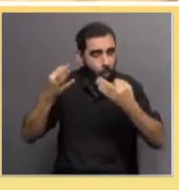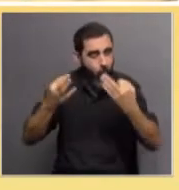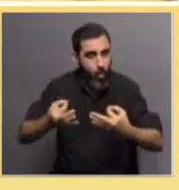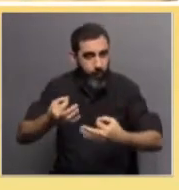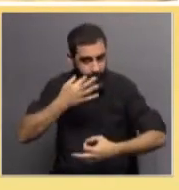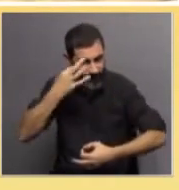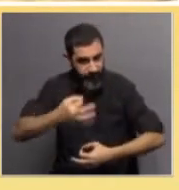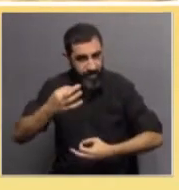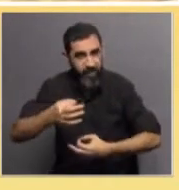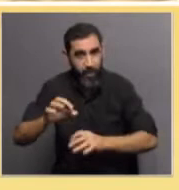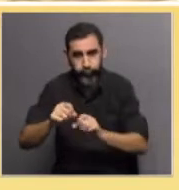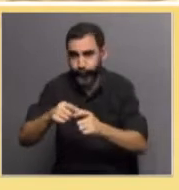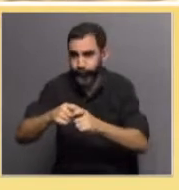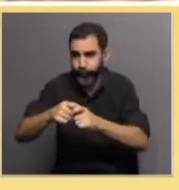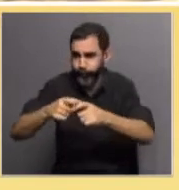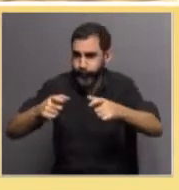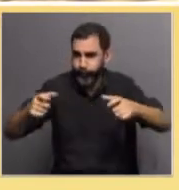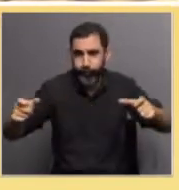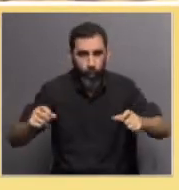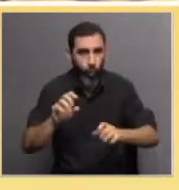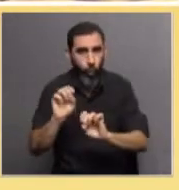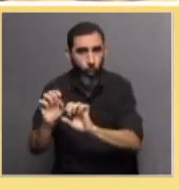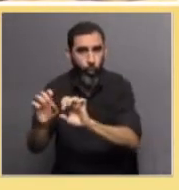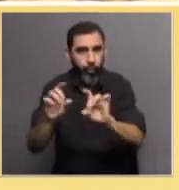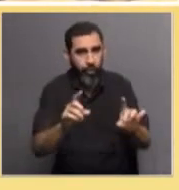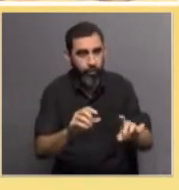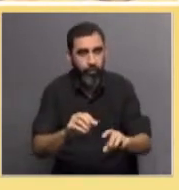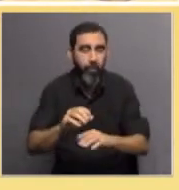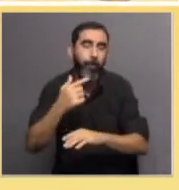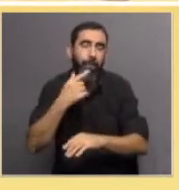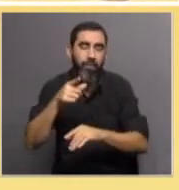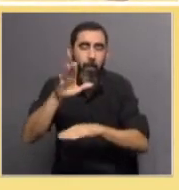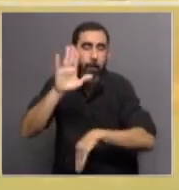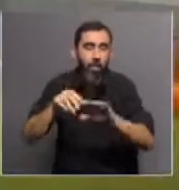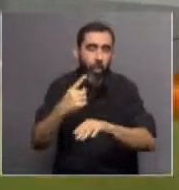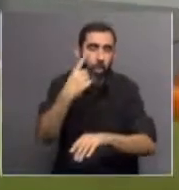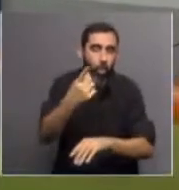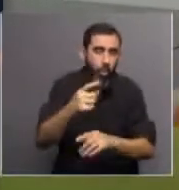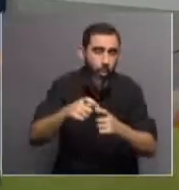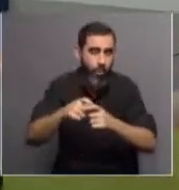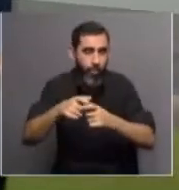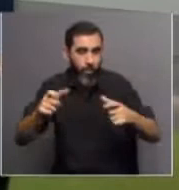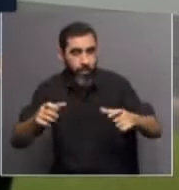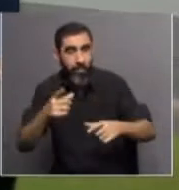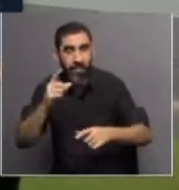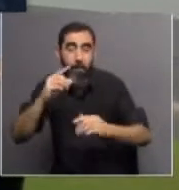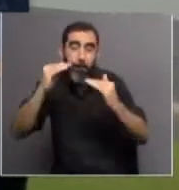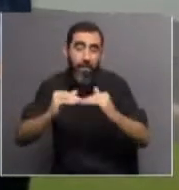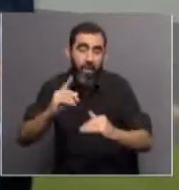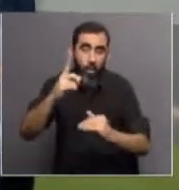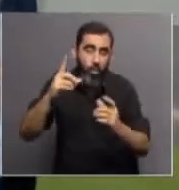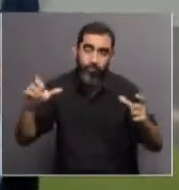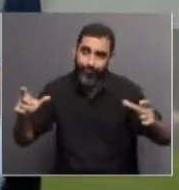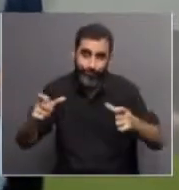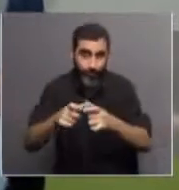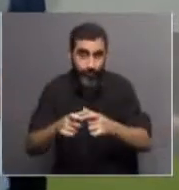tasa de reproducción que vimos. Esa tasa SR, ¿no? Que si es mayor que 1, estamos en un crecimiento, y si es menor que 1, estamos en un decrecimiento de